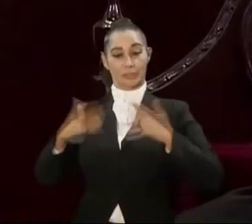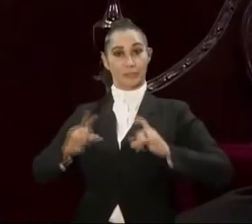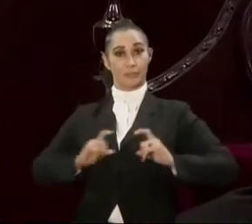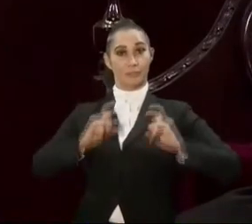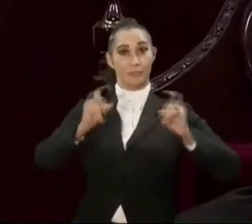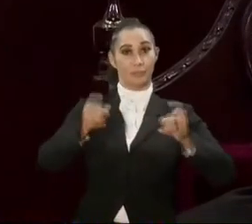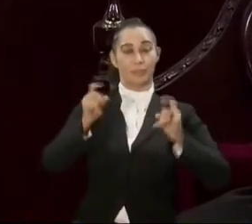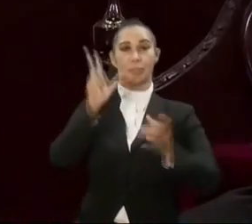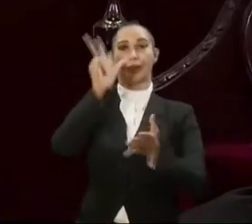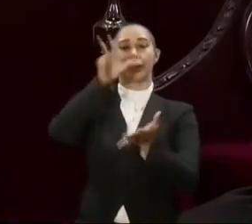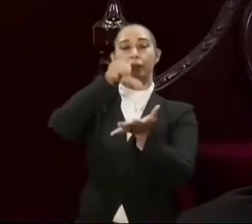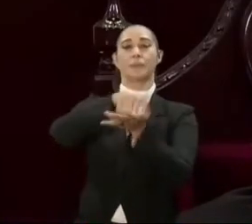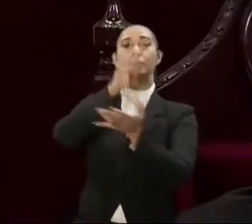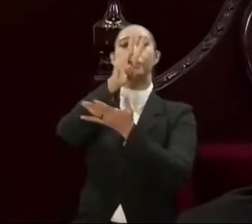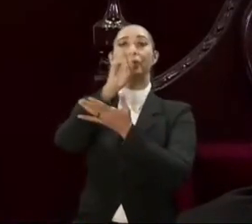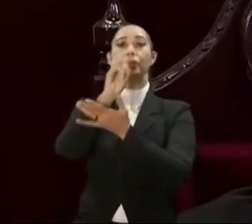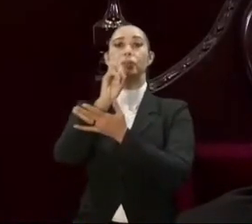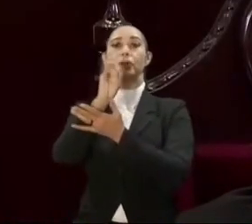entregado